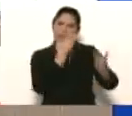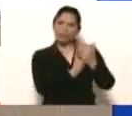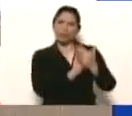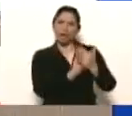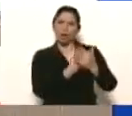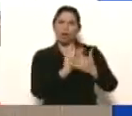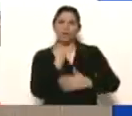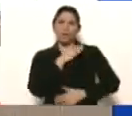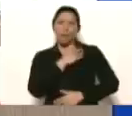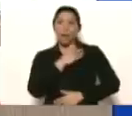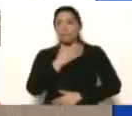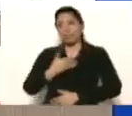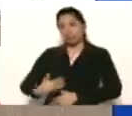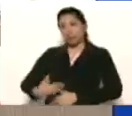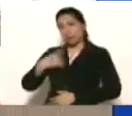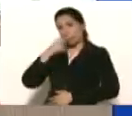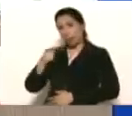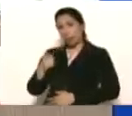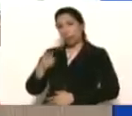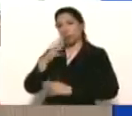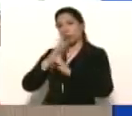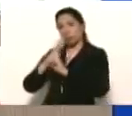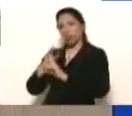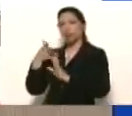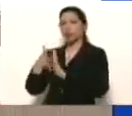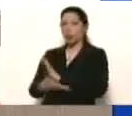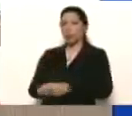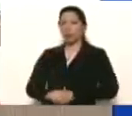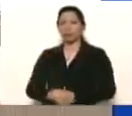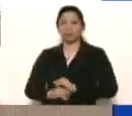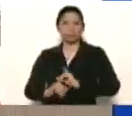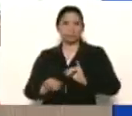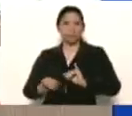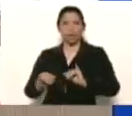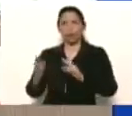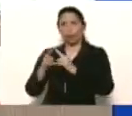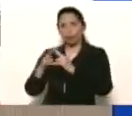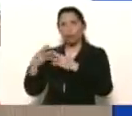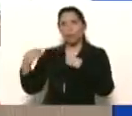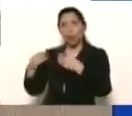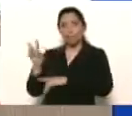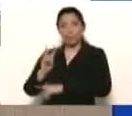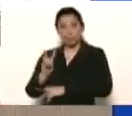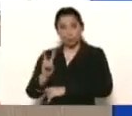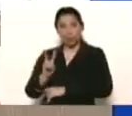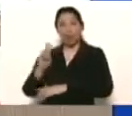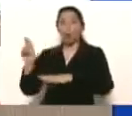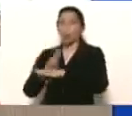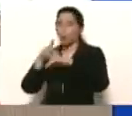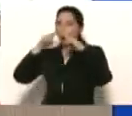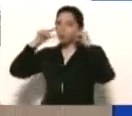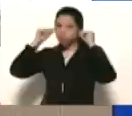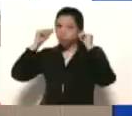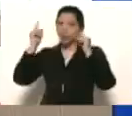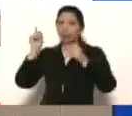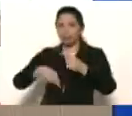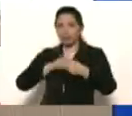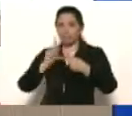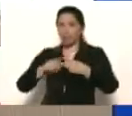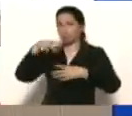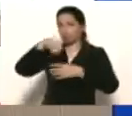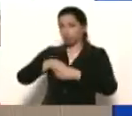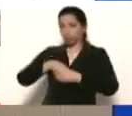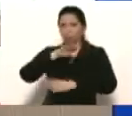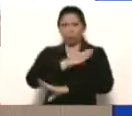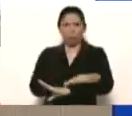pandemia el presidente maduro en el converso de lo que ya se conoce como el modelo venezolano el uso del tapabocas la cuarentena